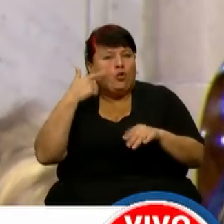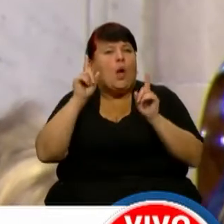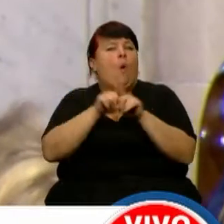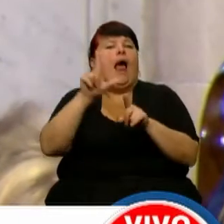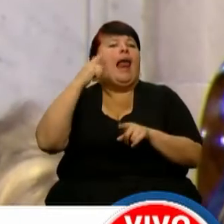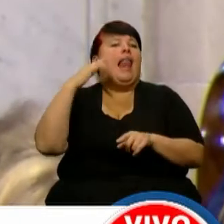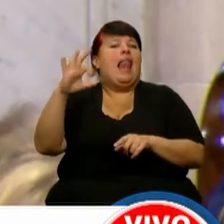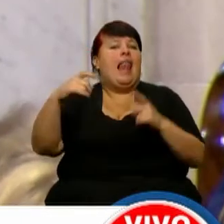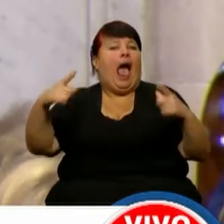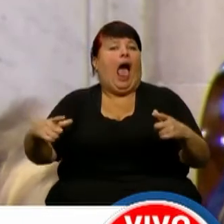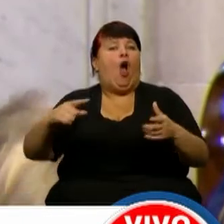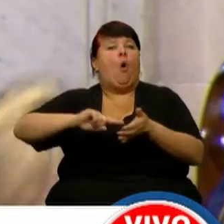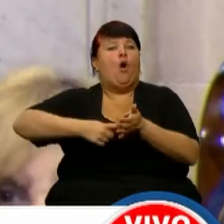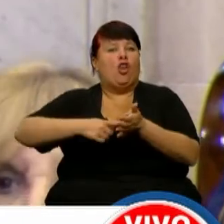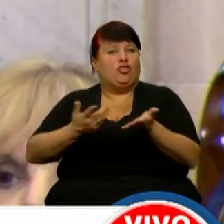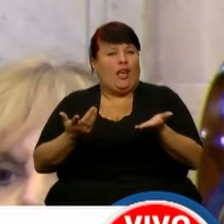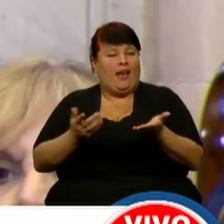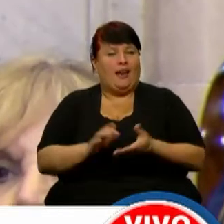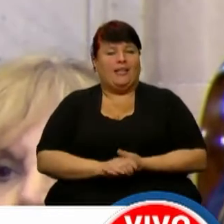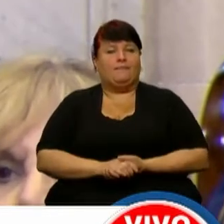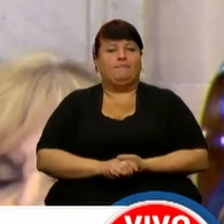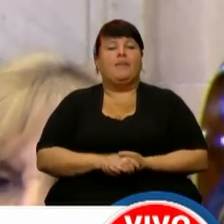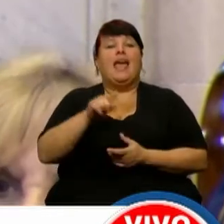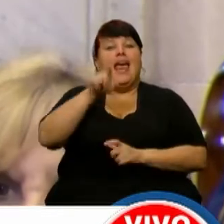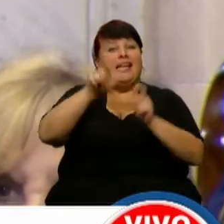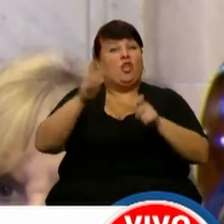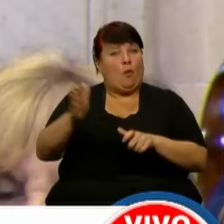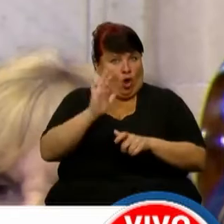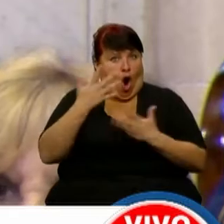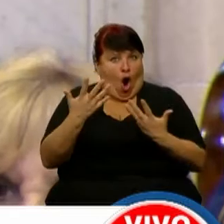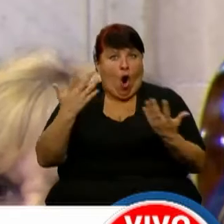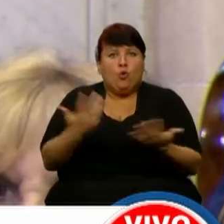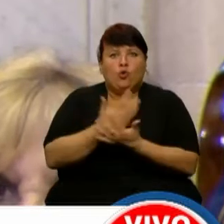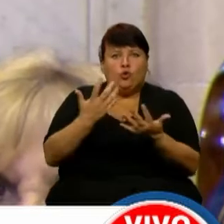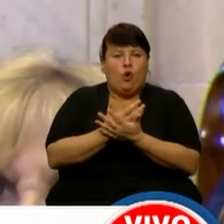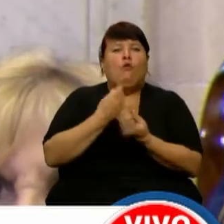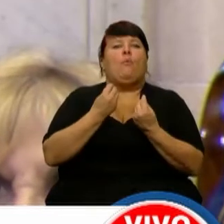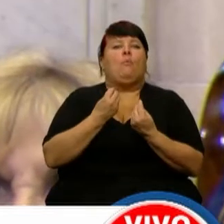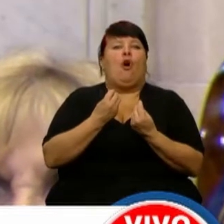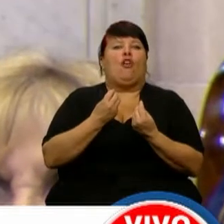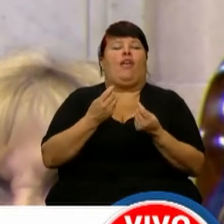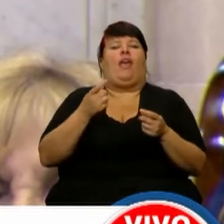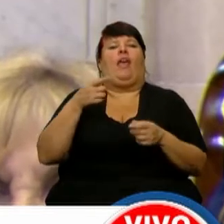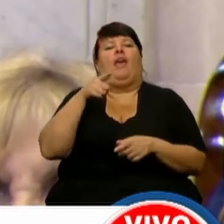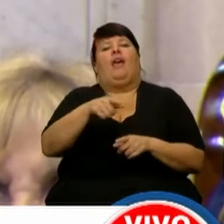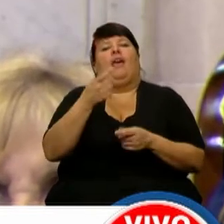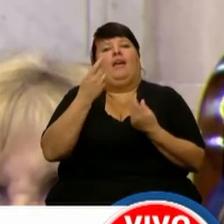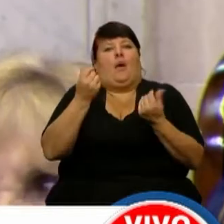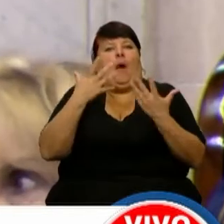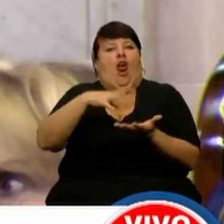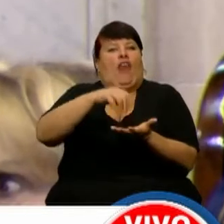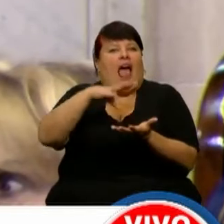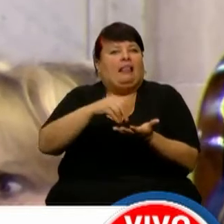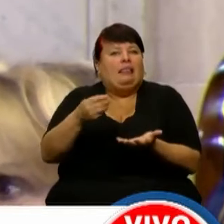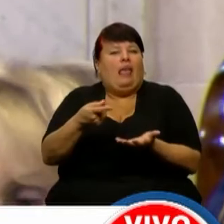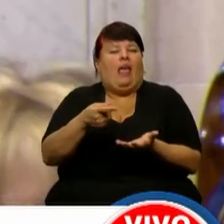es el lago Buenos Aires. Y esos productores, claro que sufren. Sufren la tentación de los valores de la